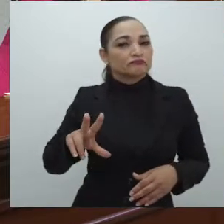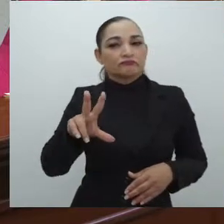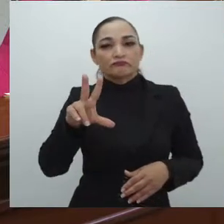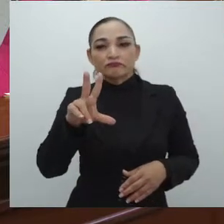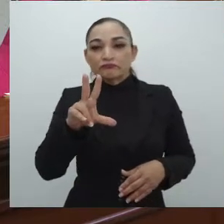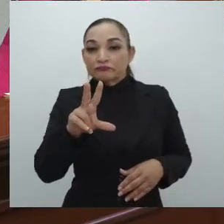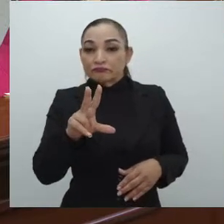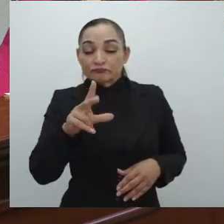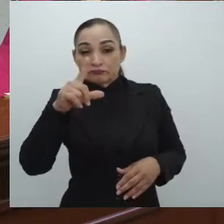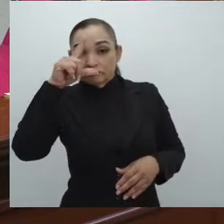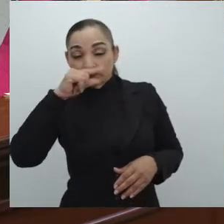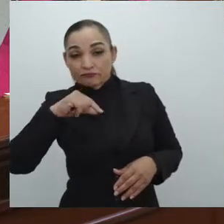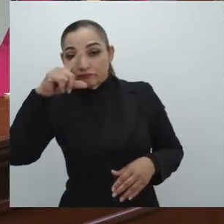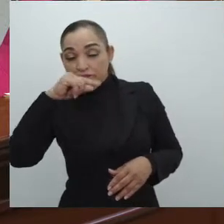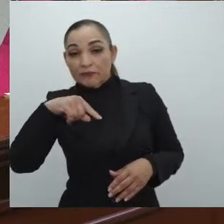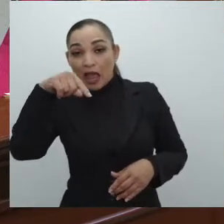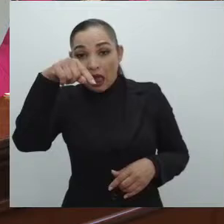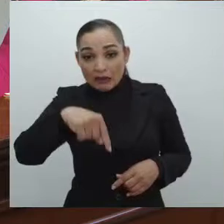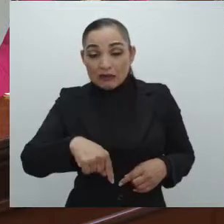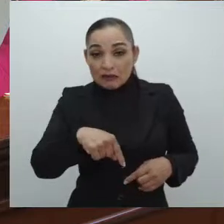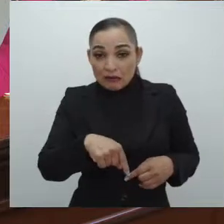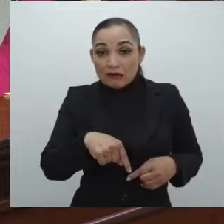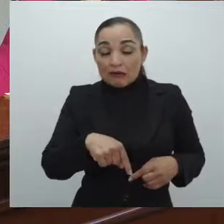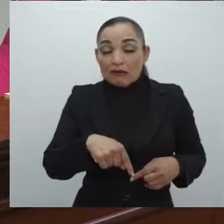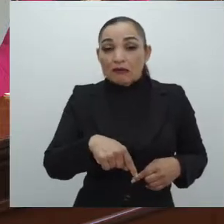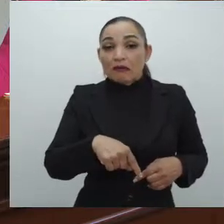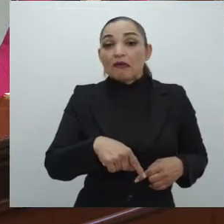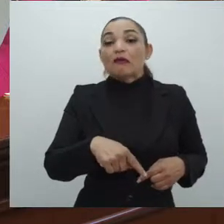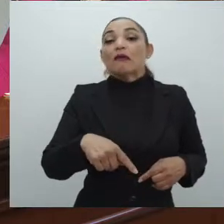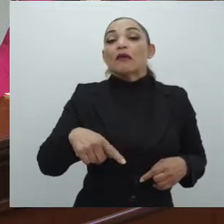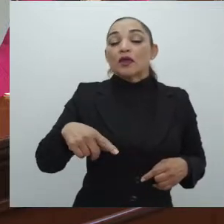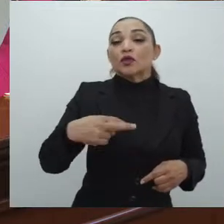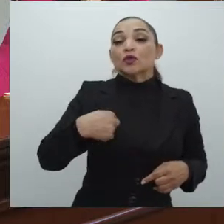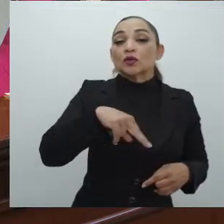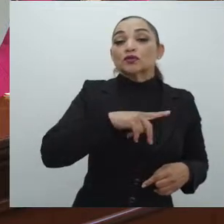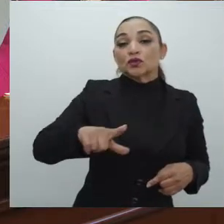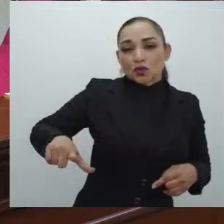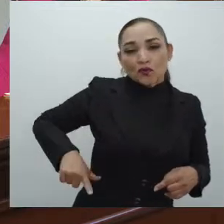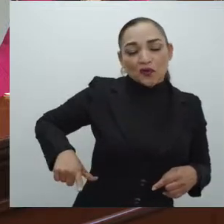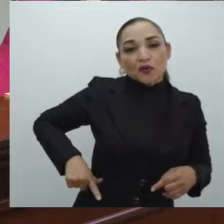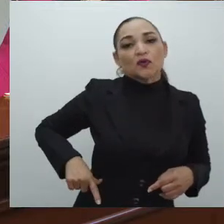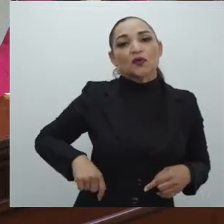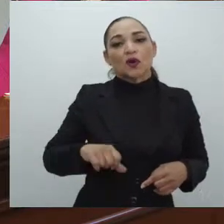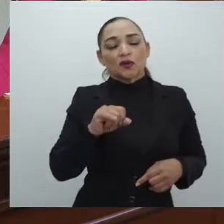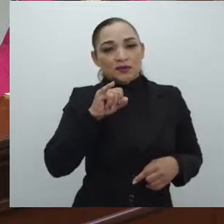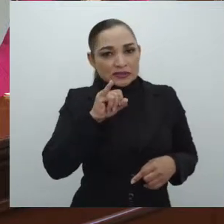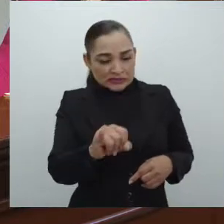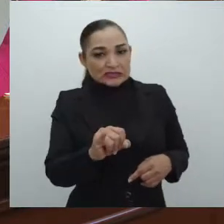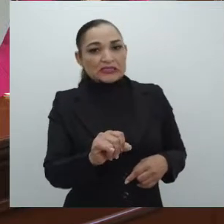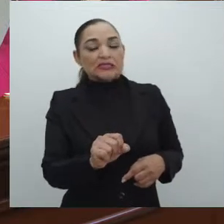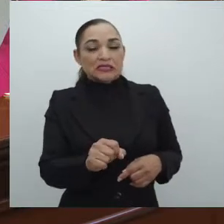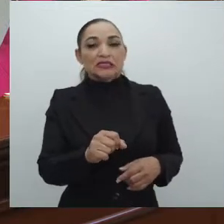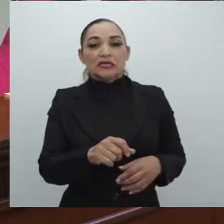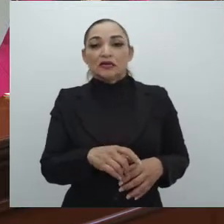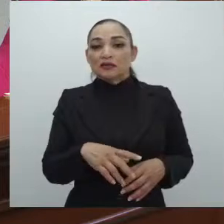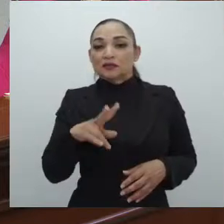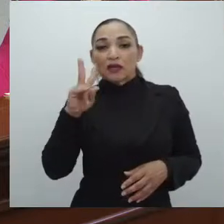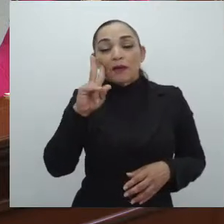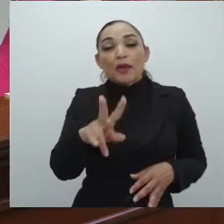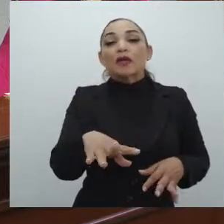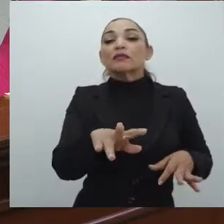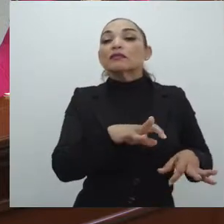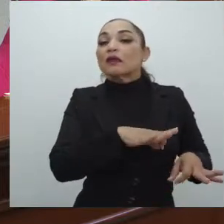está notando el trabajo, se nota el trabajo, y eso no nada más lo digo yo, lo dicen